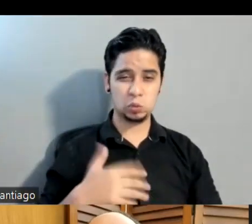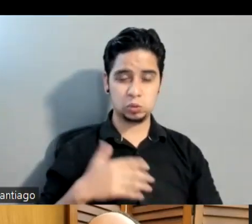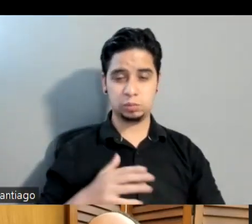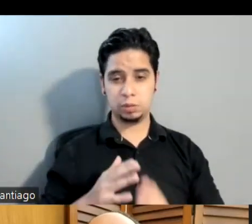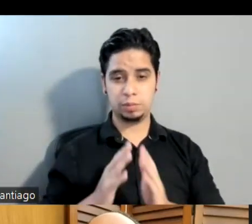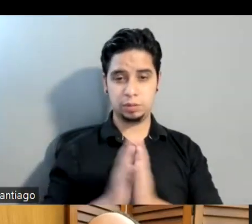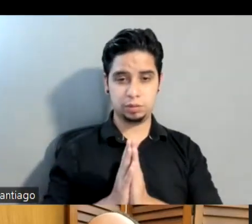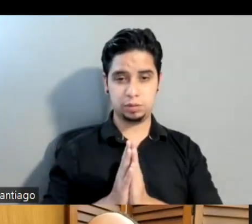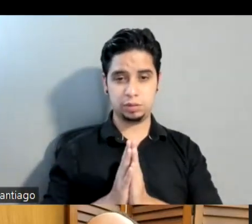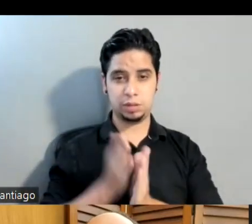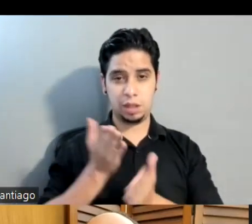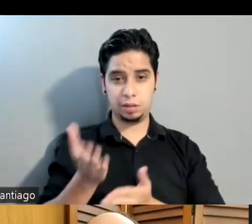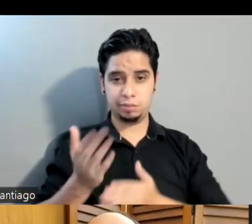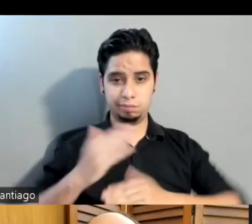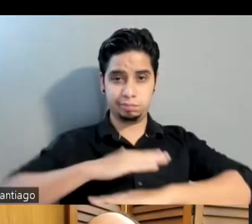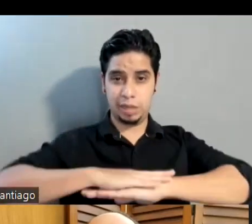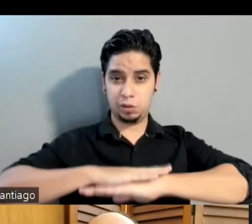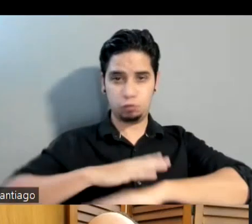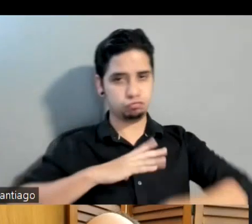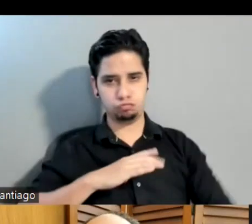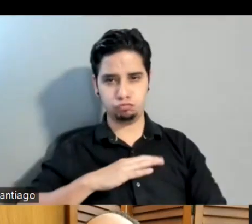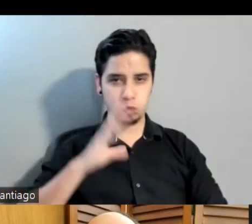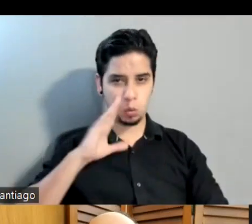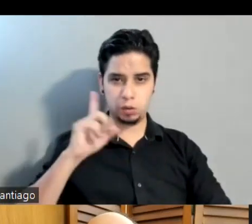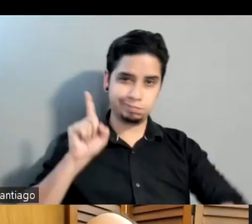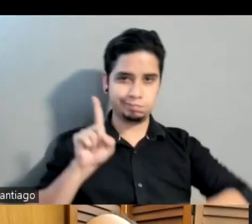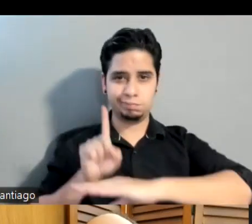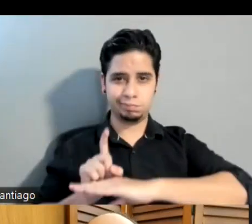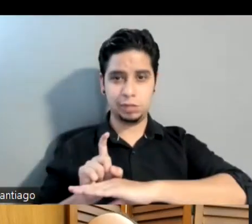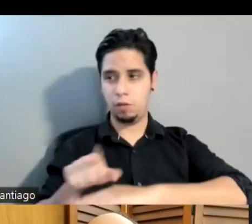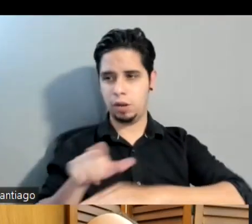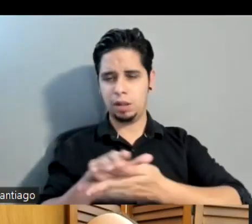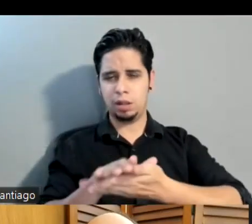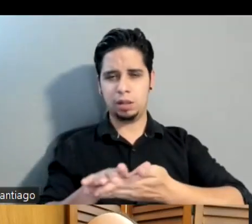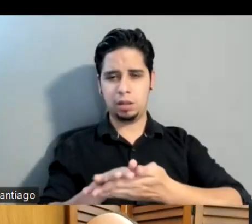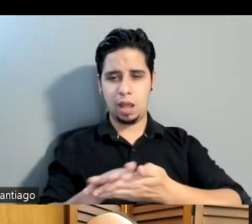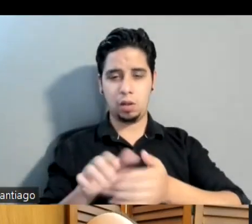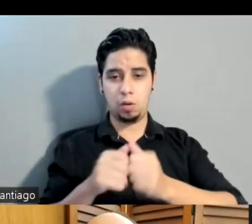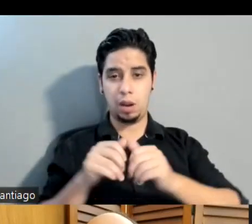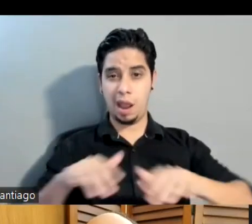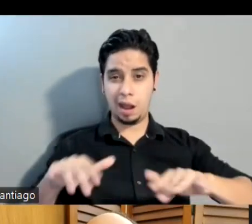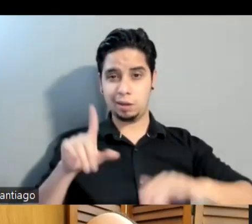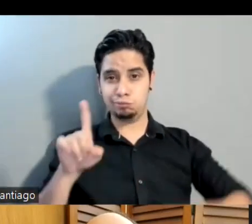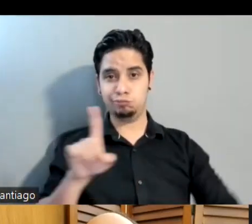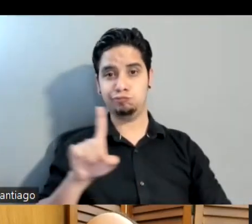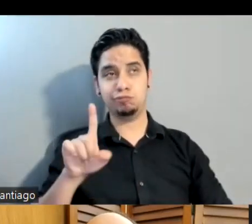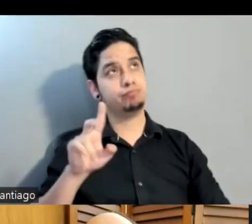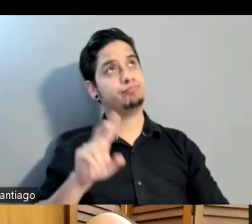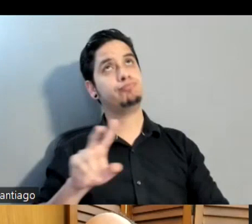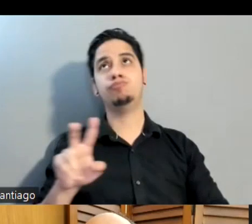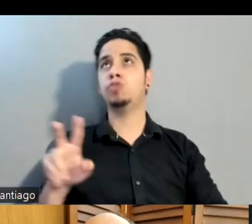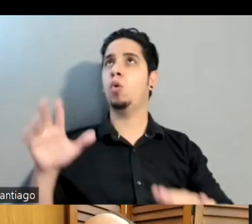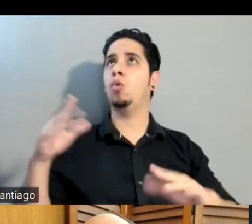ahí estar en la pieza, y yo dije, vamos para allá. Y fue un reencuentro chévere con la sala, con el